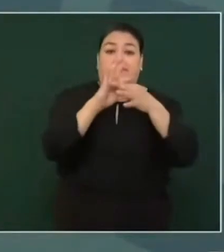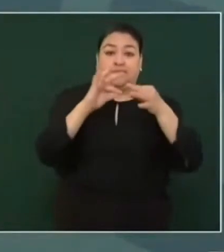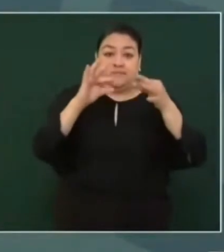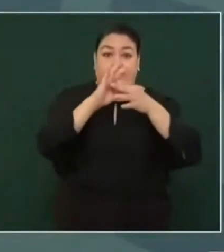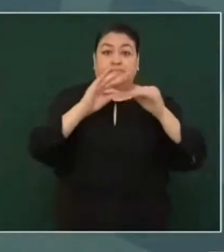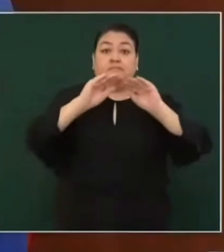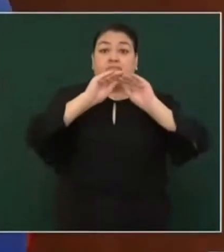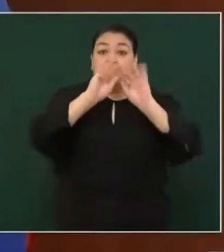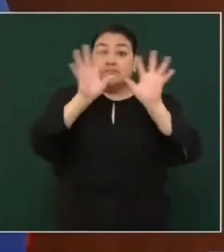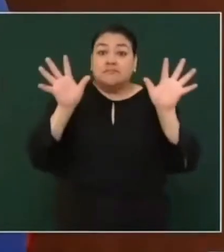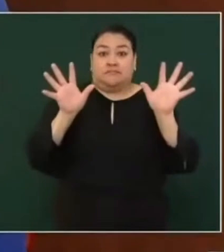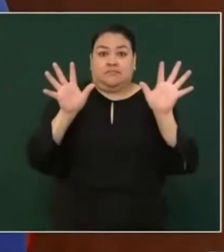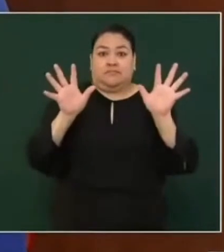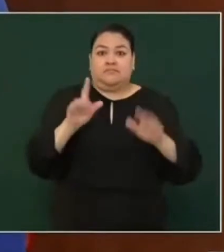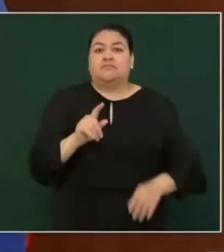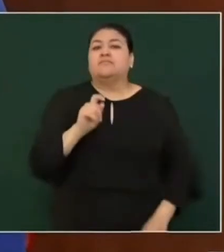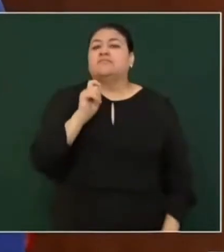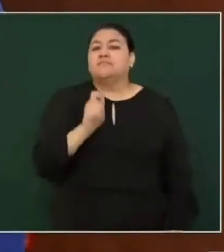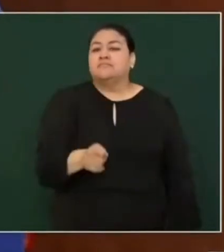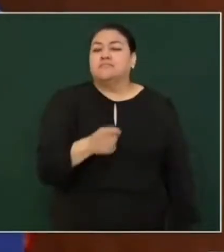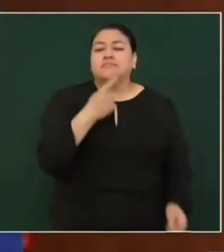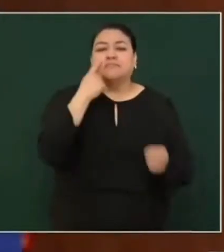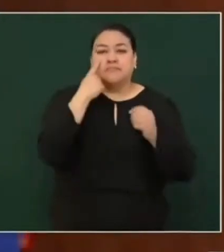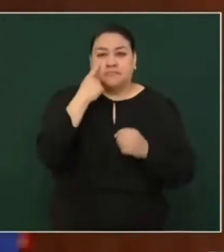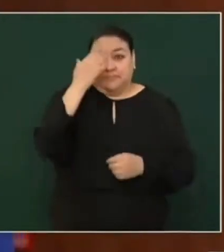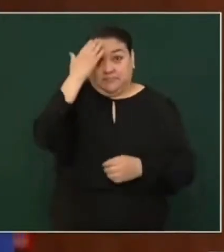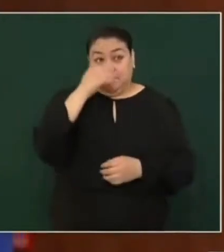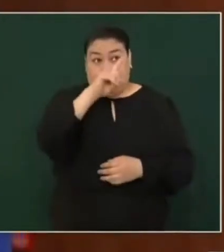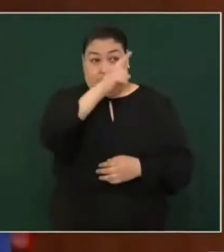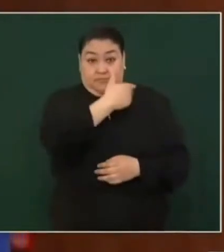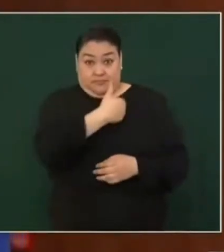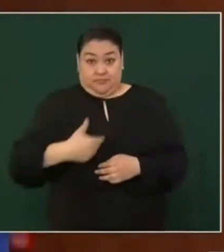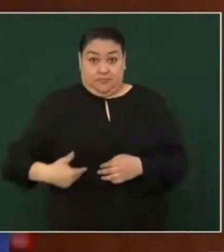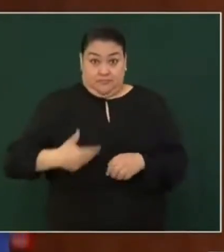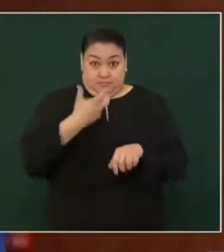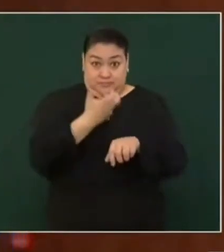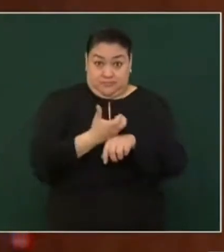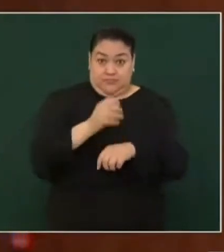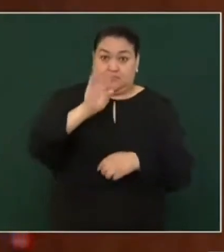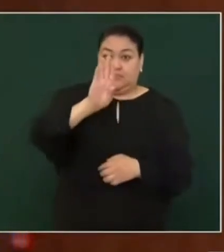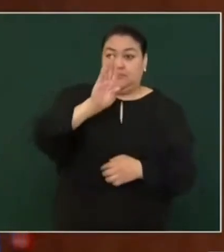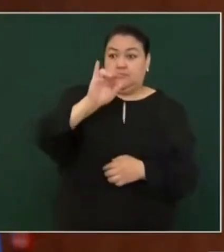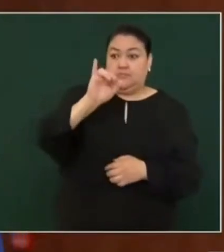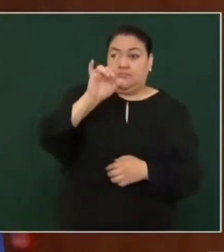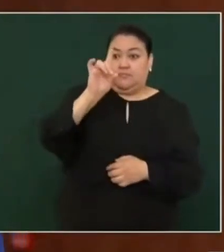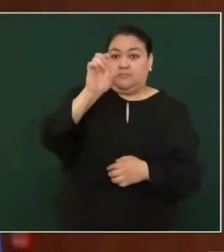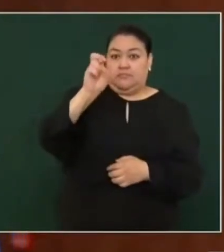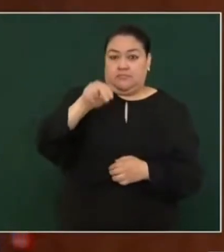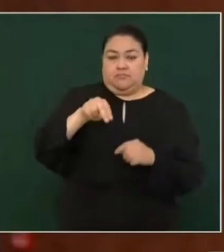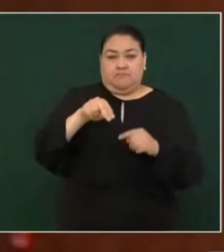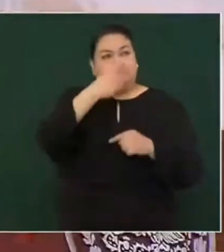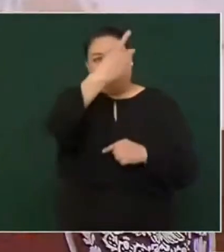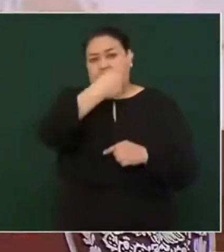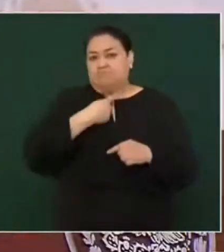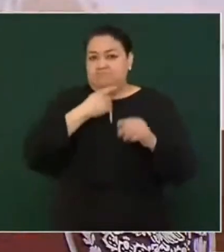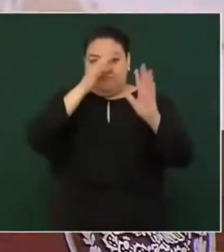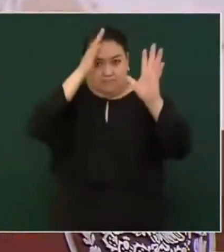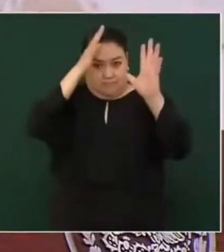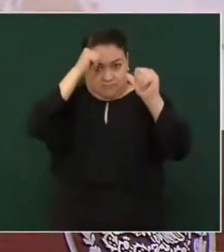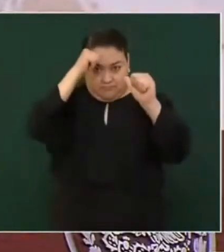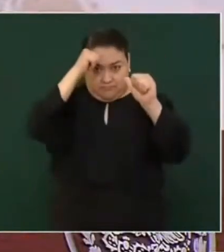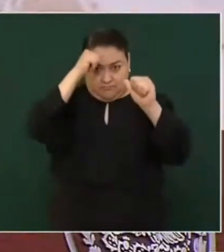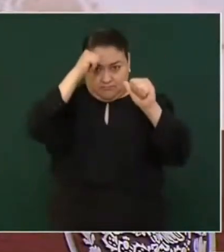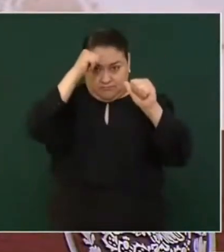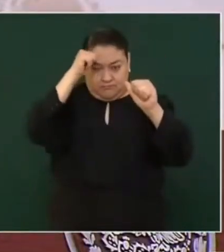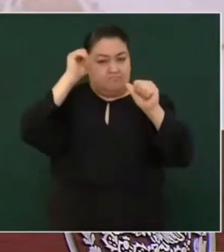manifiesto que el presidente Biden está totalmente de acuerdo con nosotros en esta